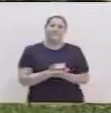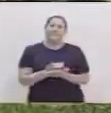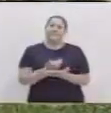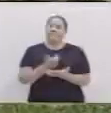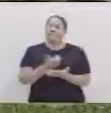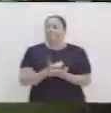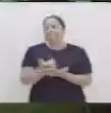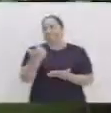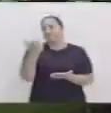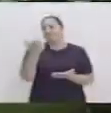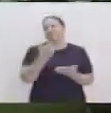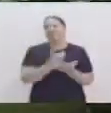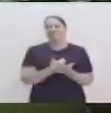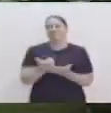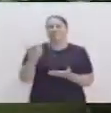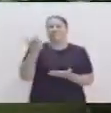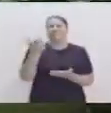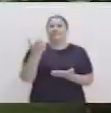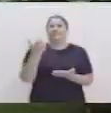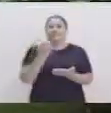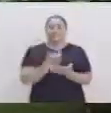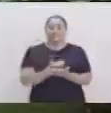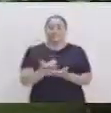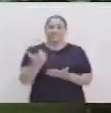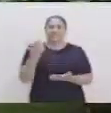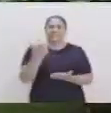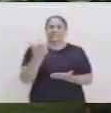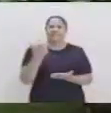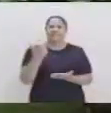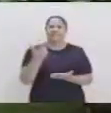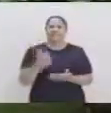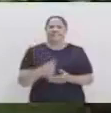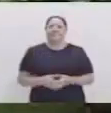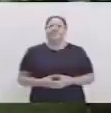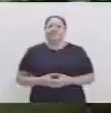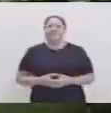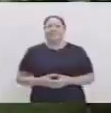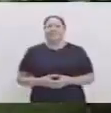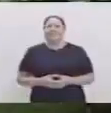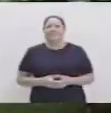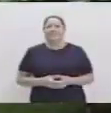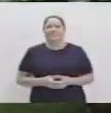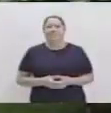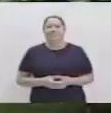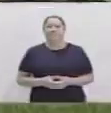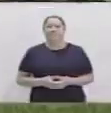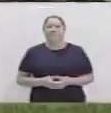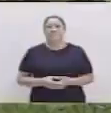que pega y va a salir con ese movimiento para comprar.